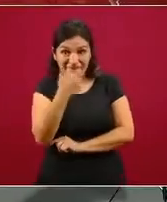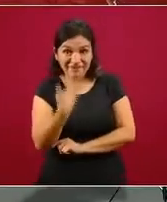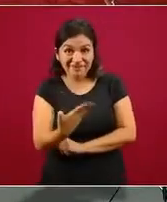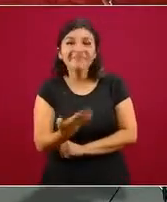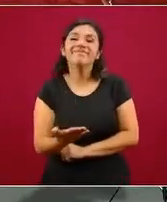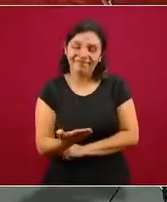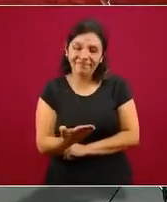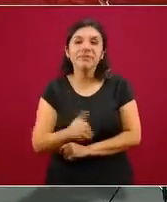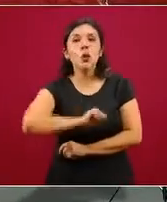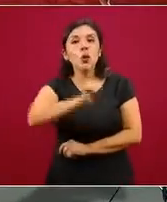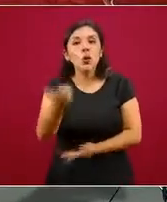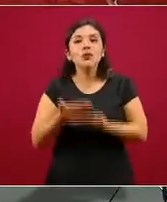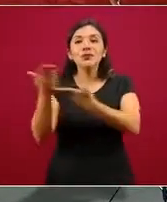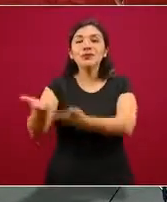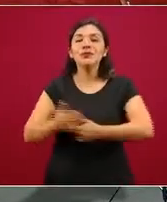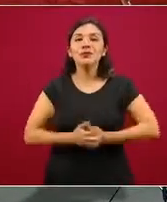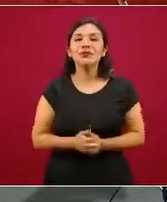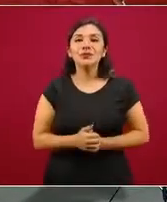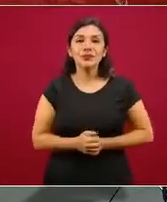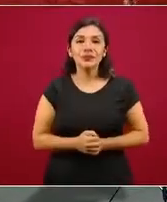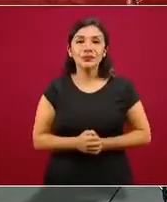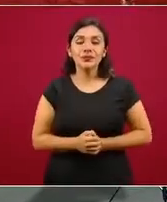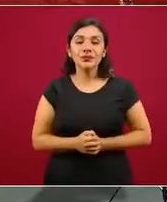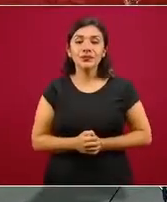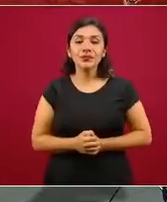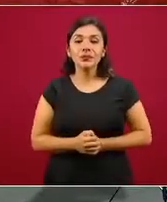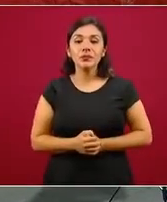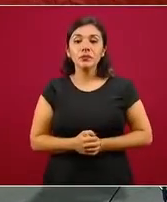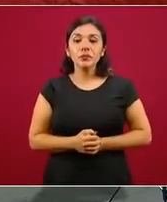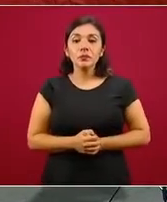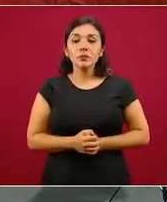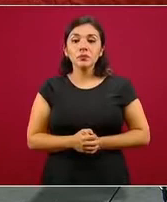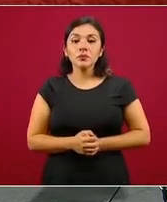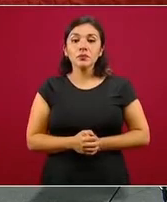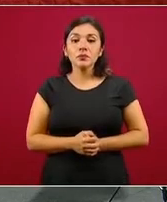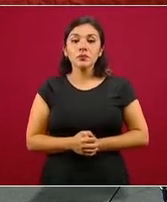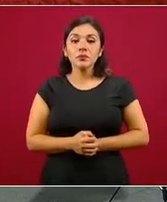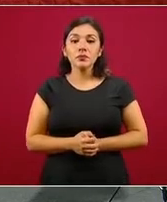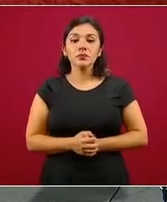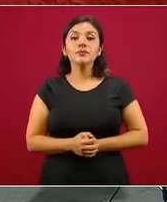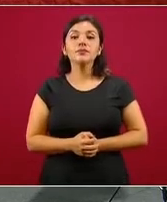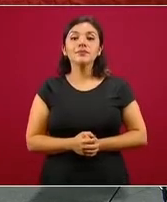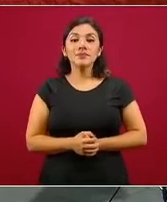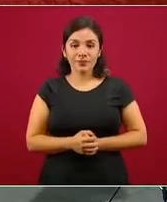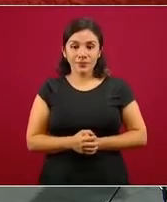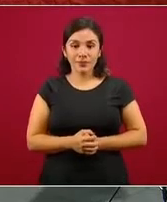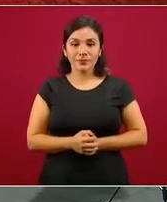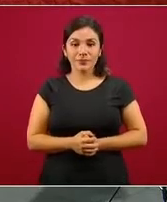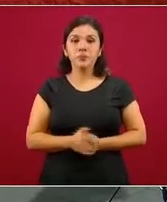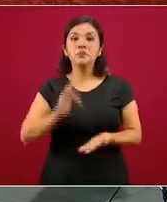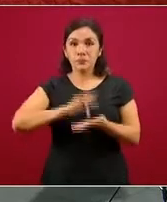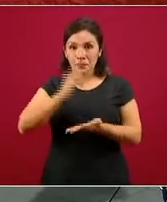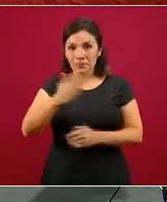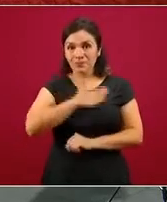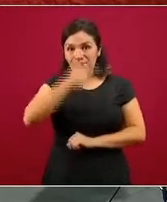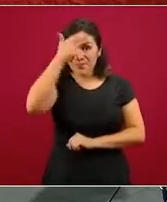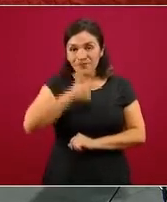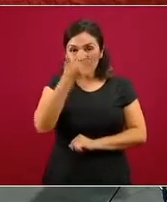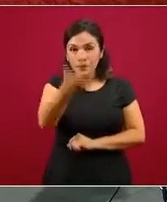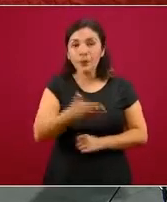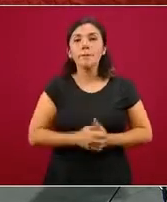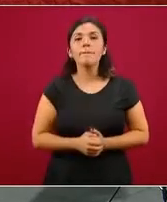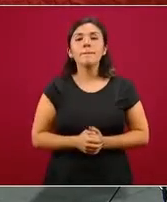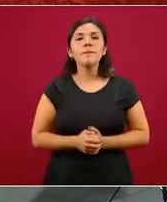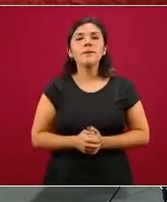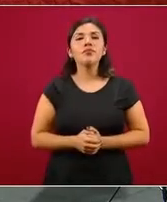Muy bien, vamos a darle la palabra a usted, regresamos aquí con Carlos y nos vamos llevando un momento. Gracias, subsecretario, buenas noches.